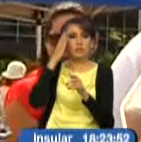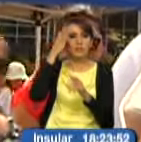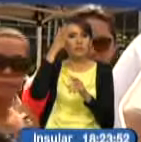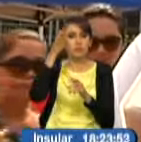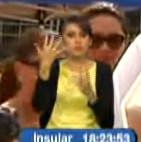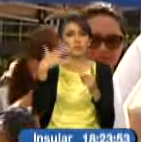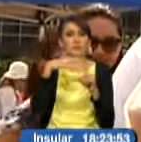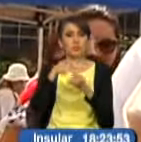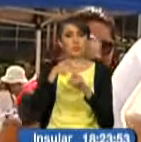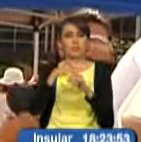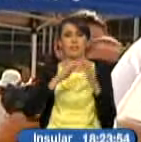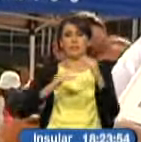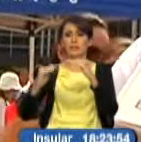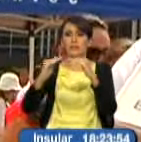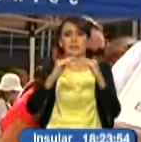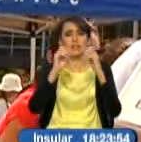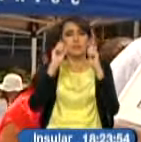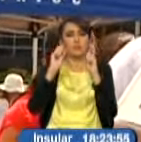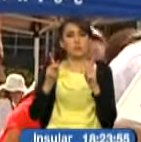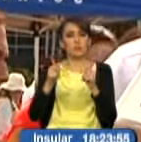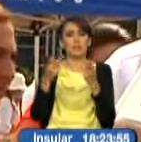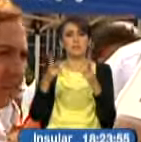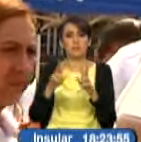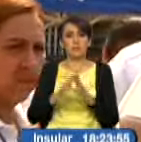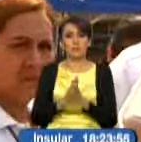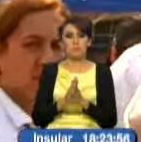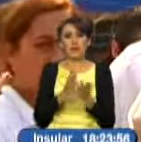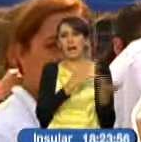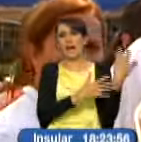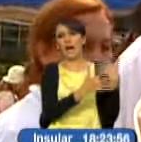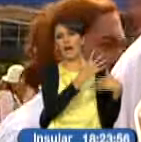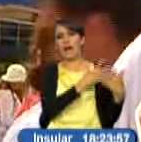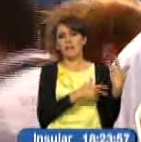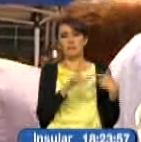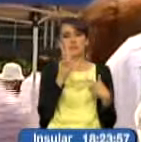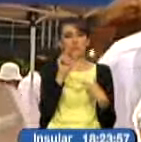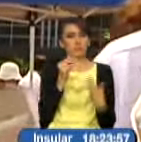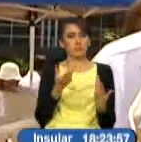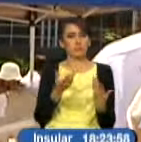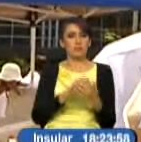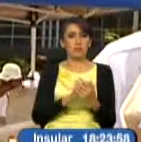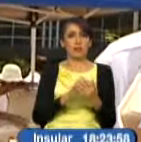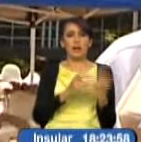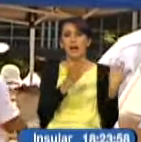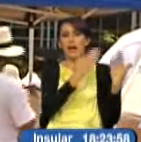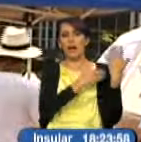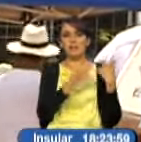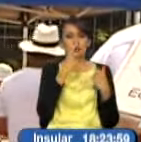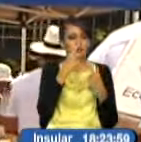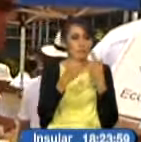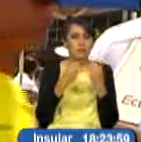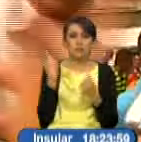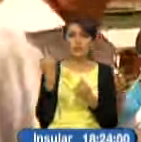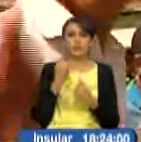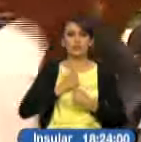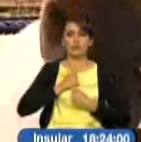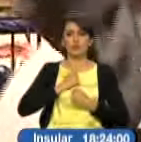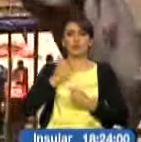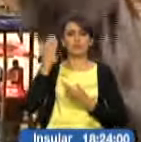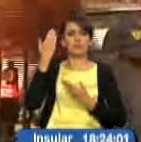inclusiva, equitativa, de oportunidades. No como en el pasado, que la ciudad se construía en función del interés de los particulares.